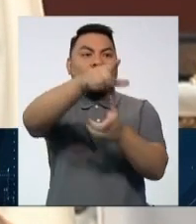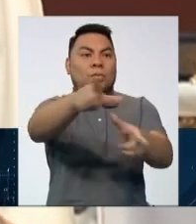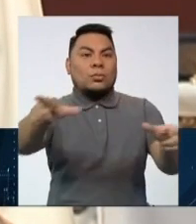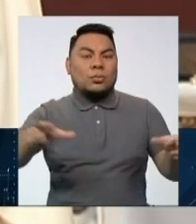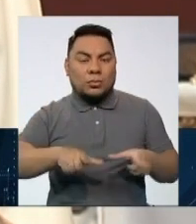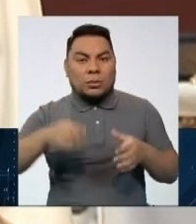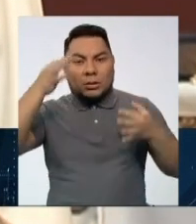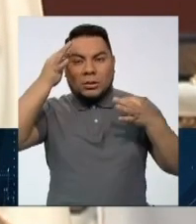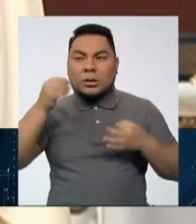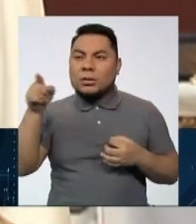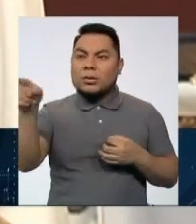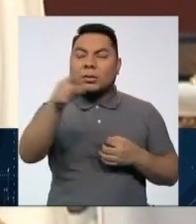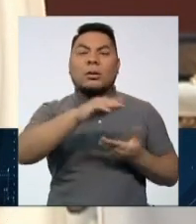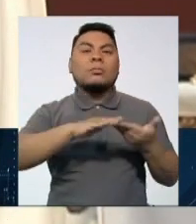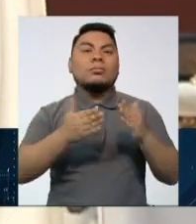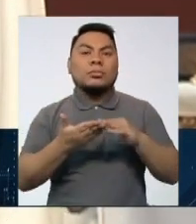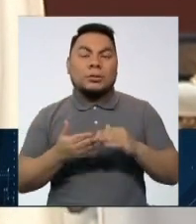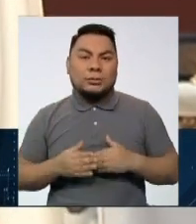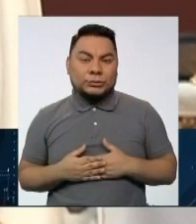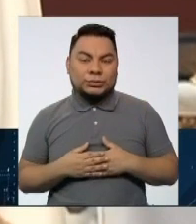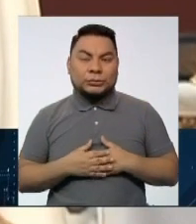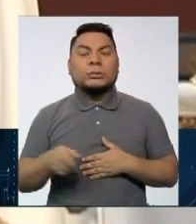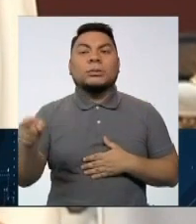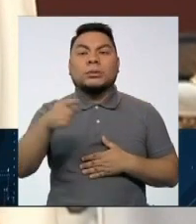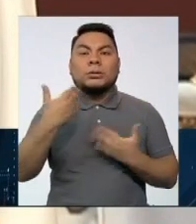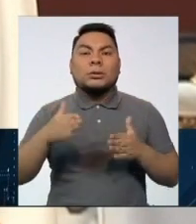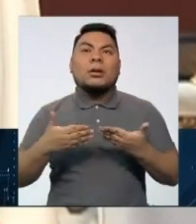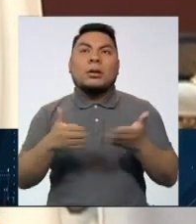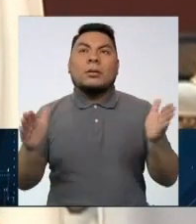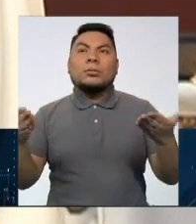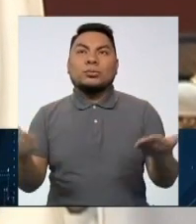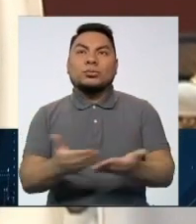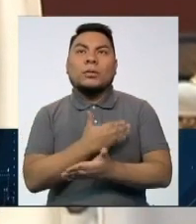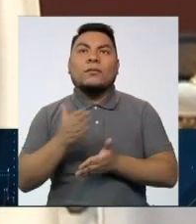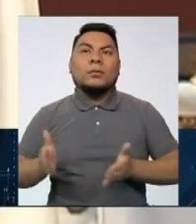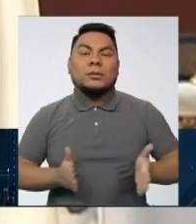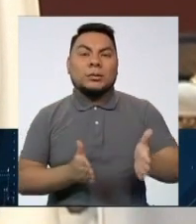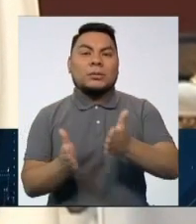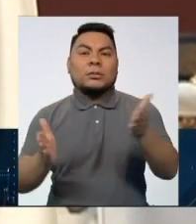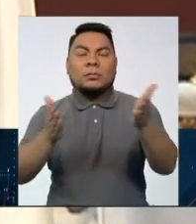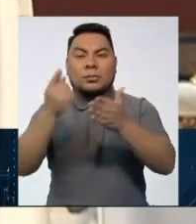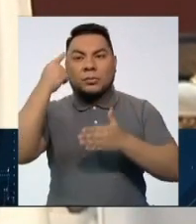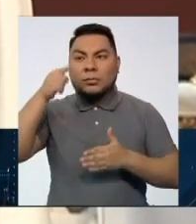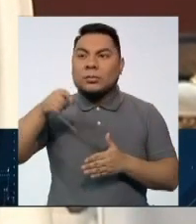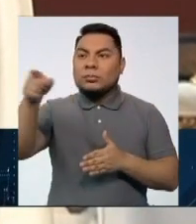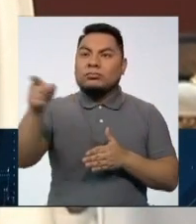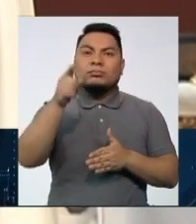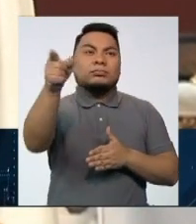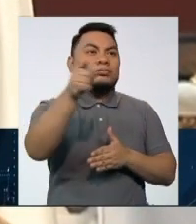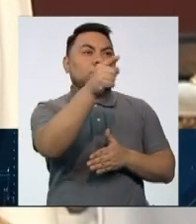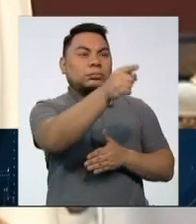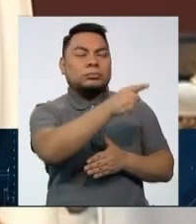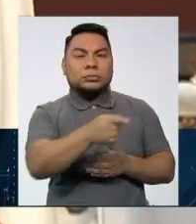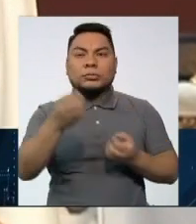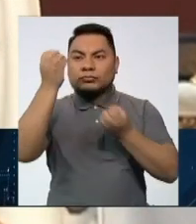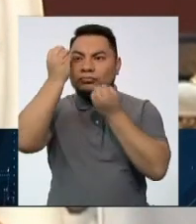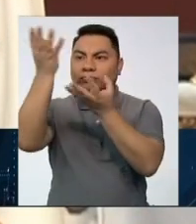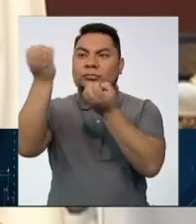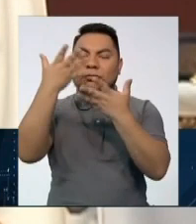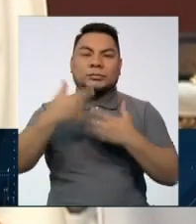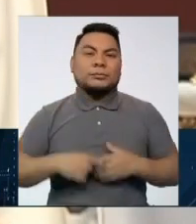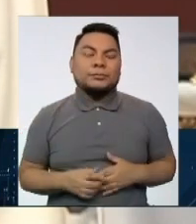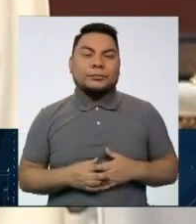deciden los destinos de los pueblos, donde se abren nuevos caminos a continentes hasta entonces